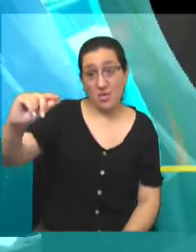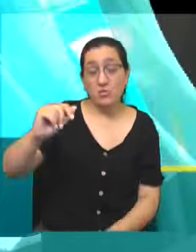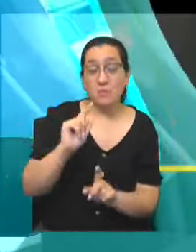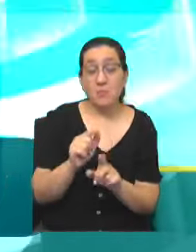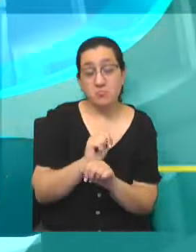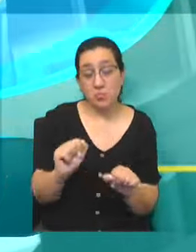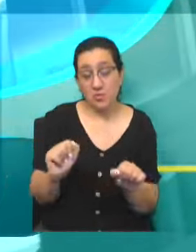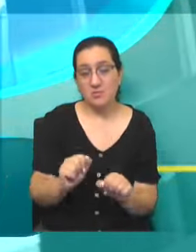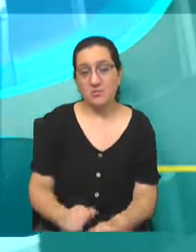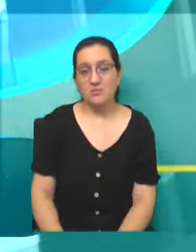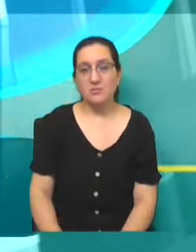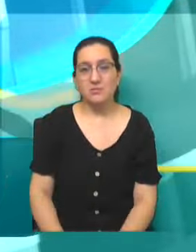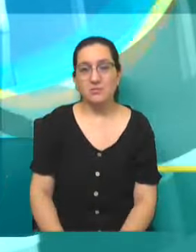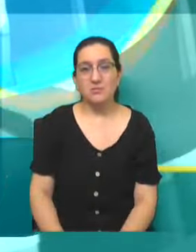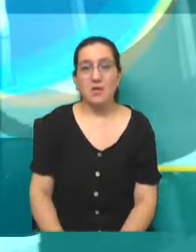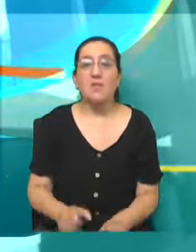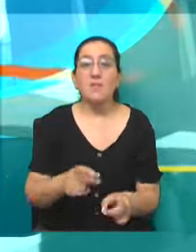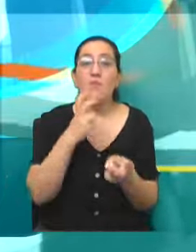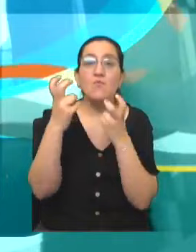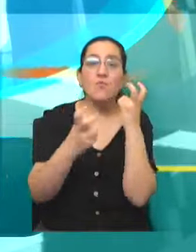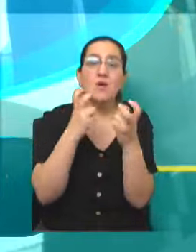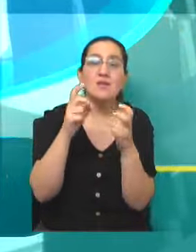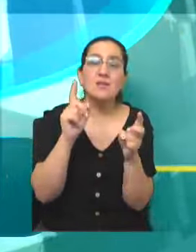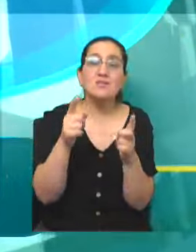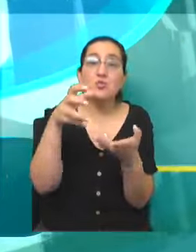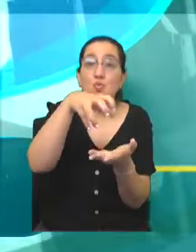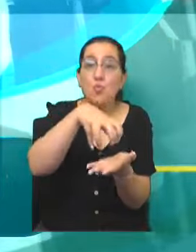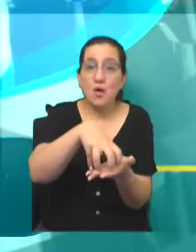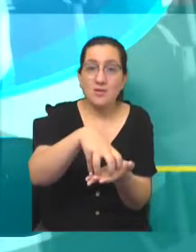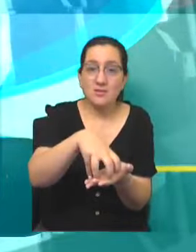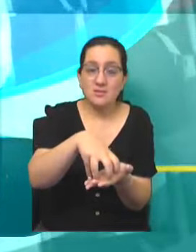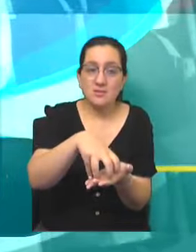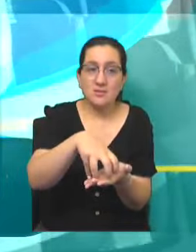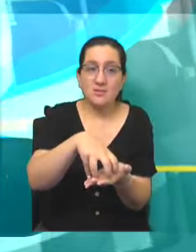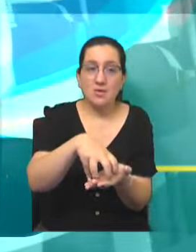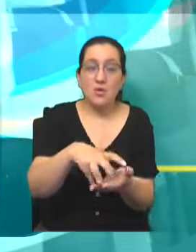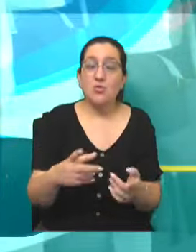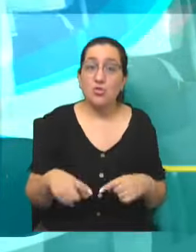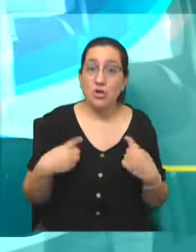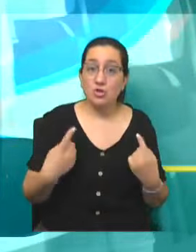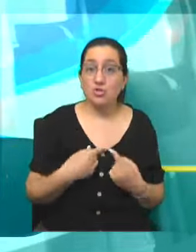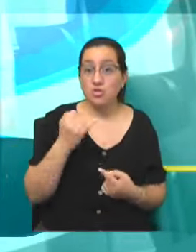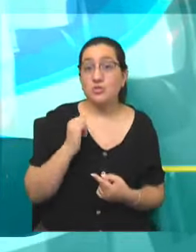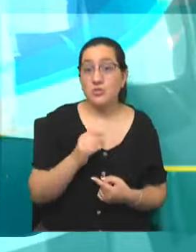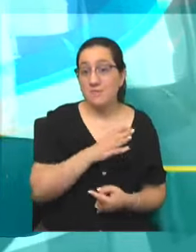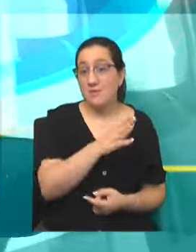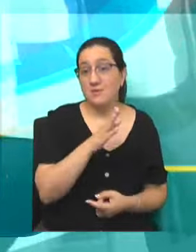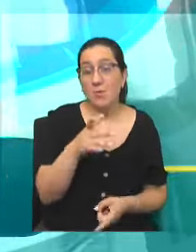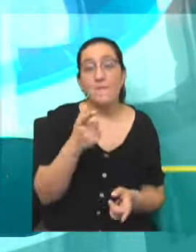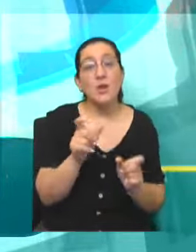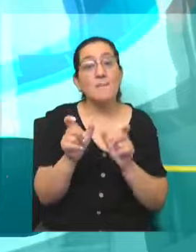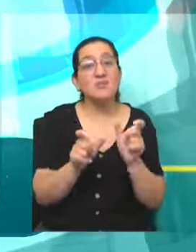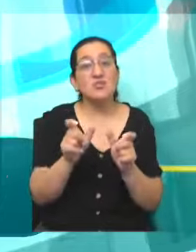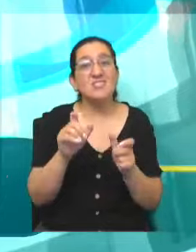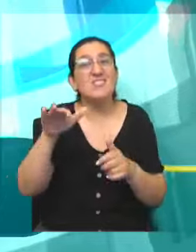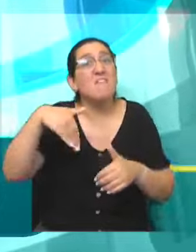estar ahí el altar. Debemos buscar ese tipo de espacios donde nosotros sí pasemos, pero la gente